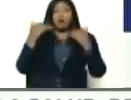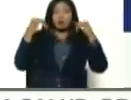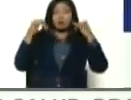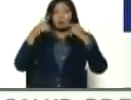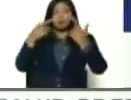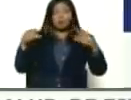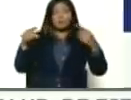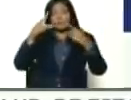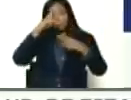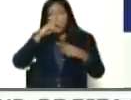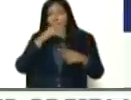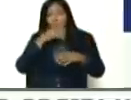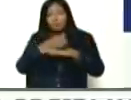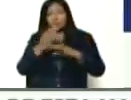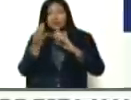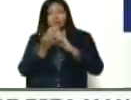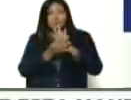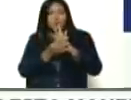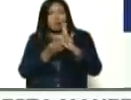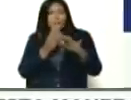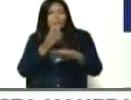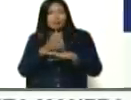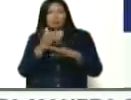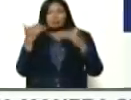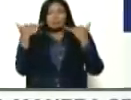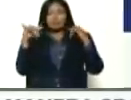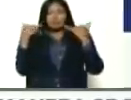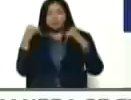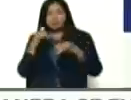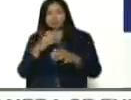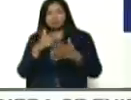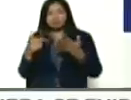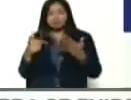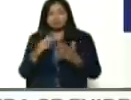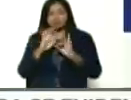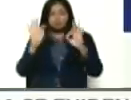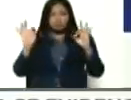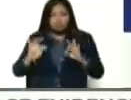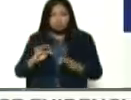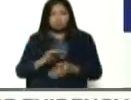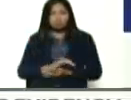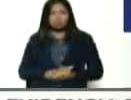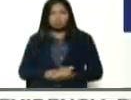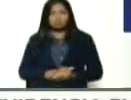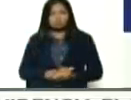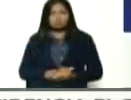cuando va un matrimonio cuando va a una rumba etcétera etcétera